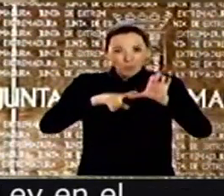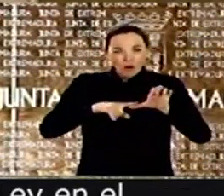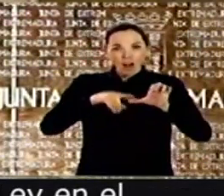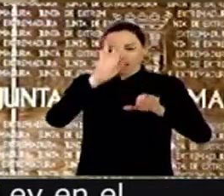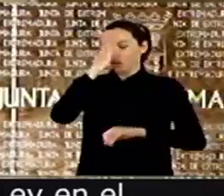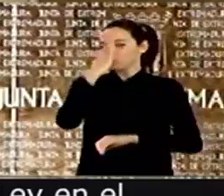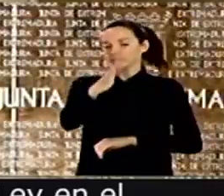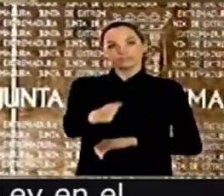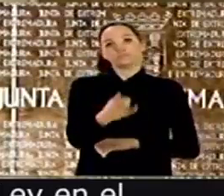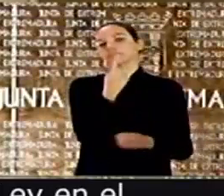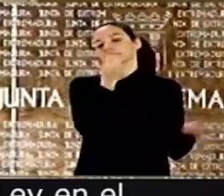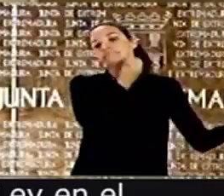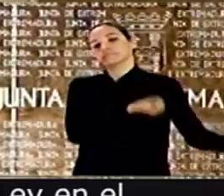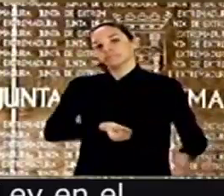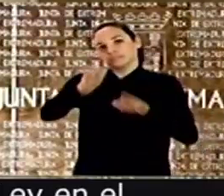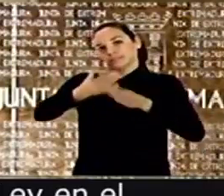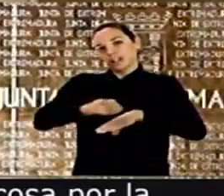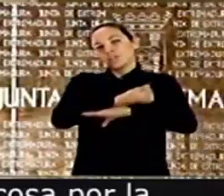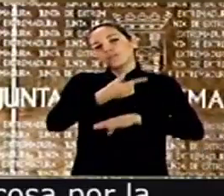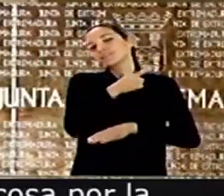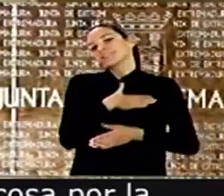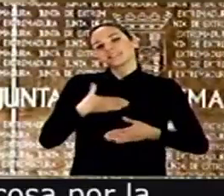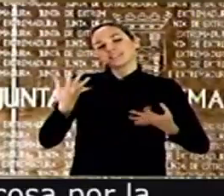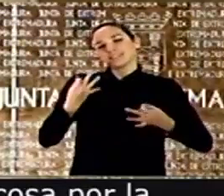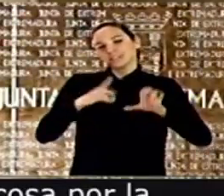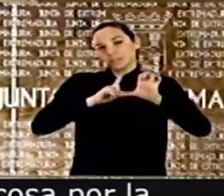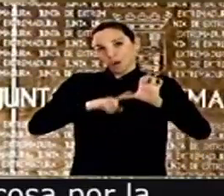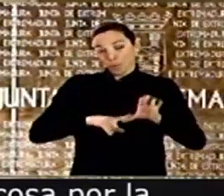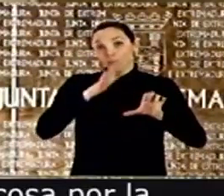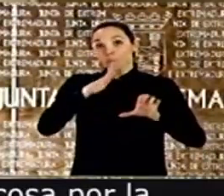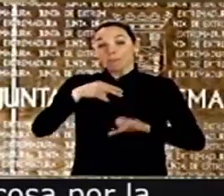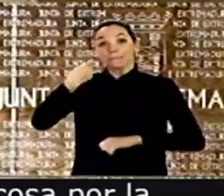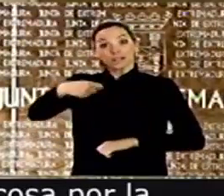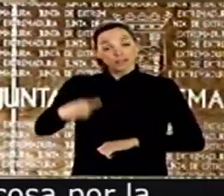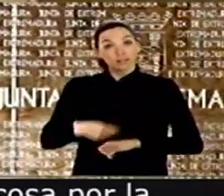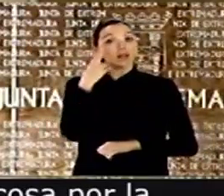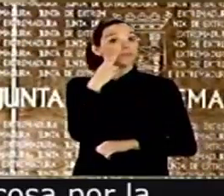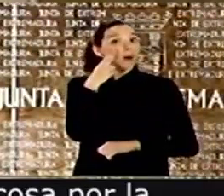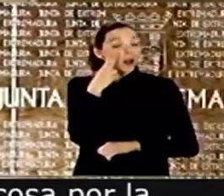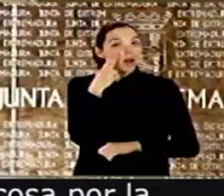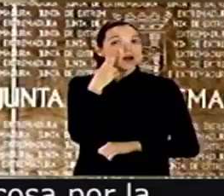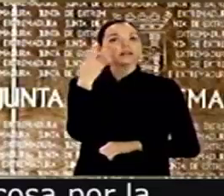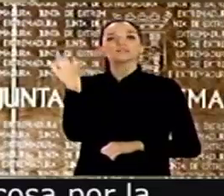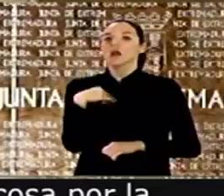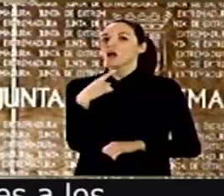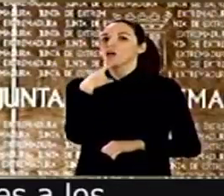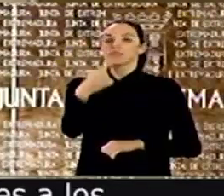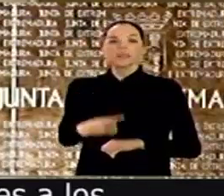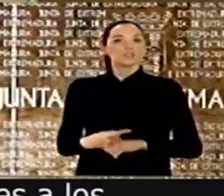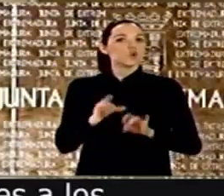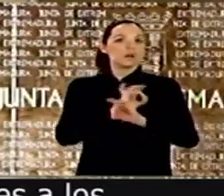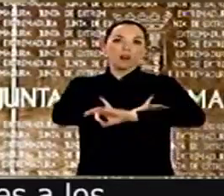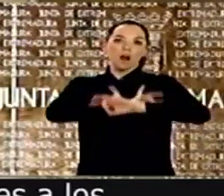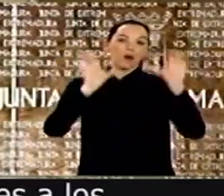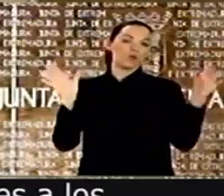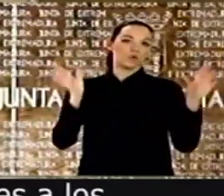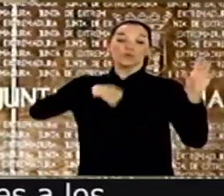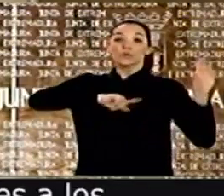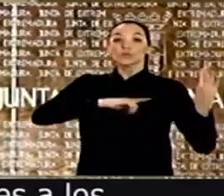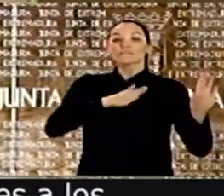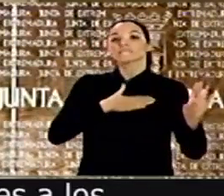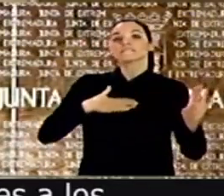otra. Díganle a los extremeños qué es lo que quieren con esta región. El presidente Fernández Vara se lo está diciendo de manera clara. Nosotros